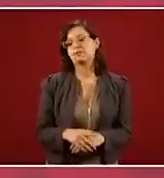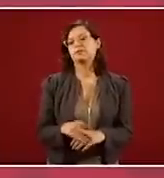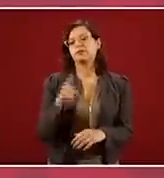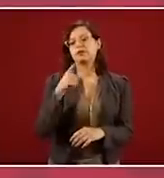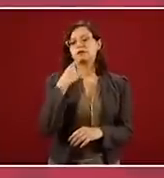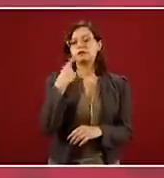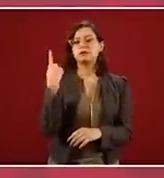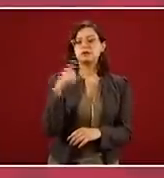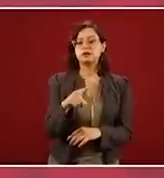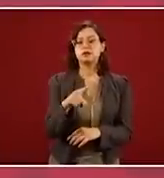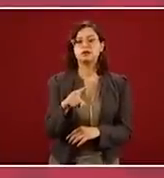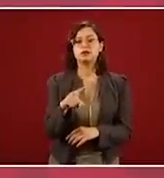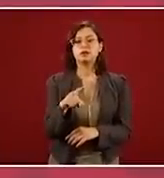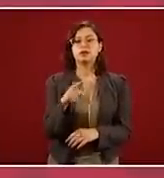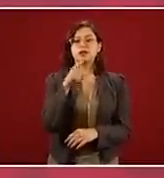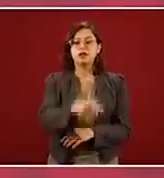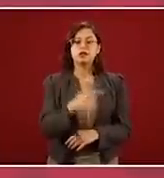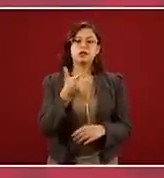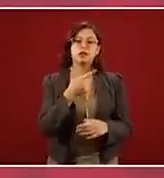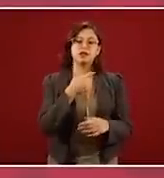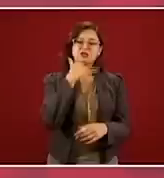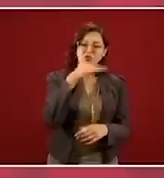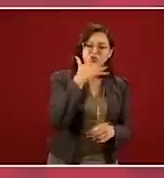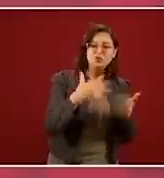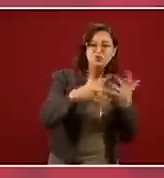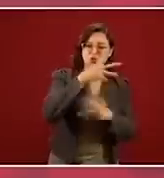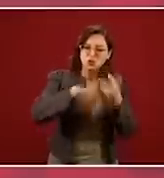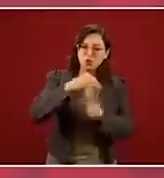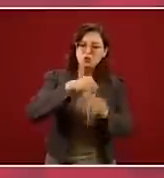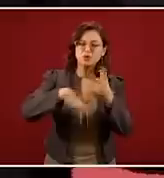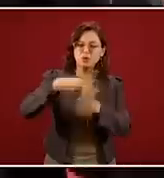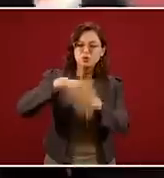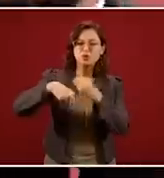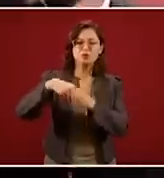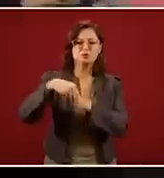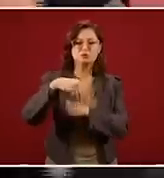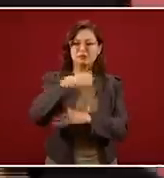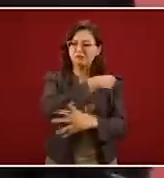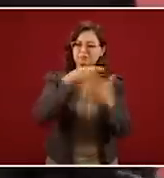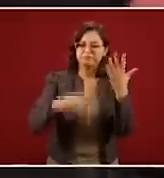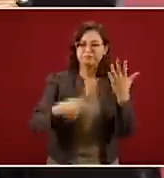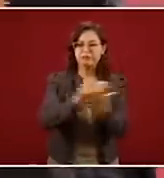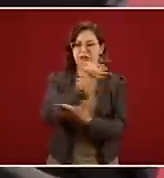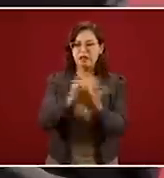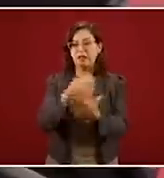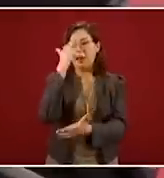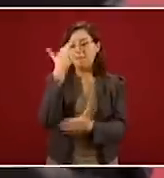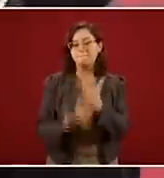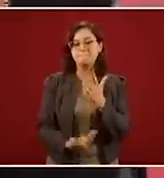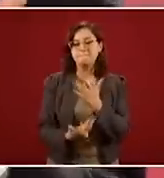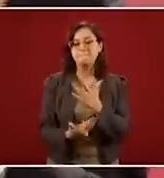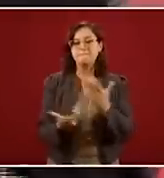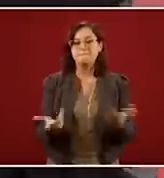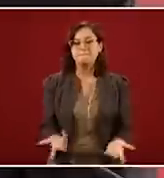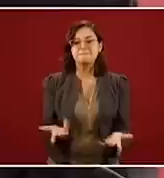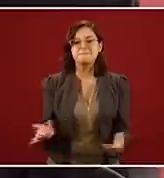acusándolo de lavado de dinero y de otros delitos. Bueno, ¿qué sucede? Porque